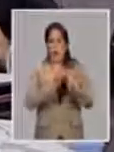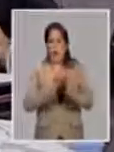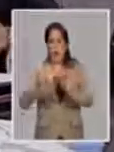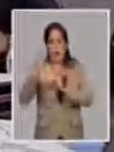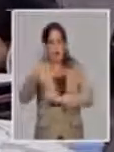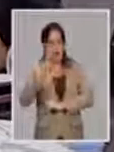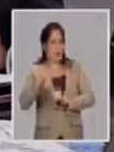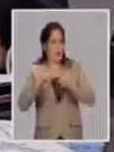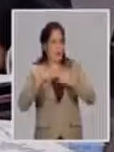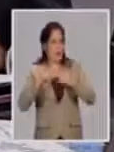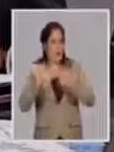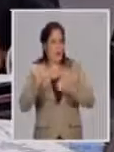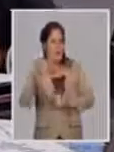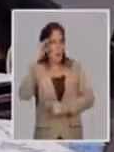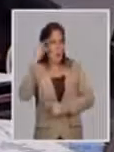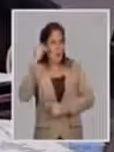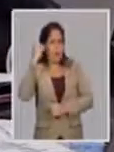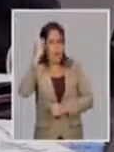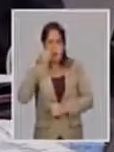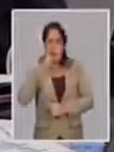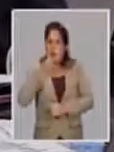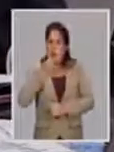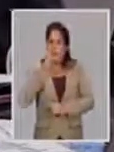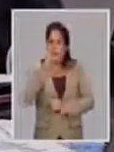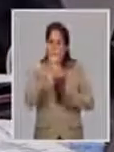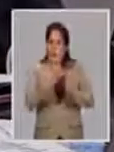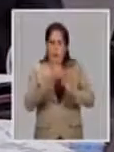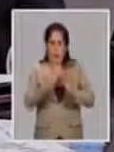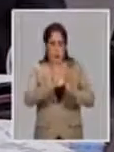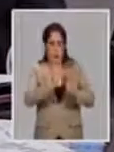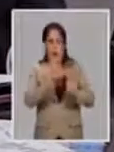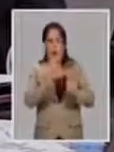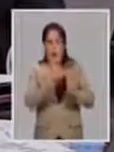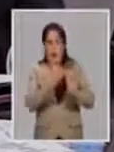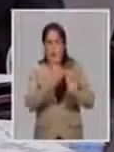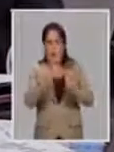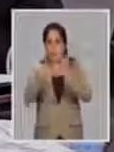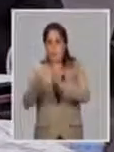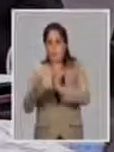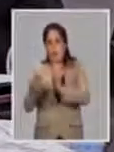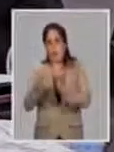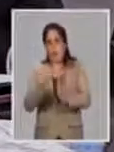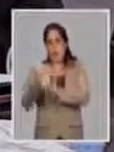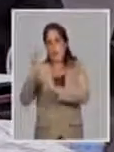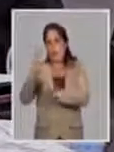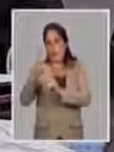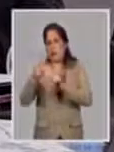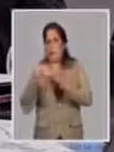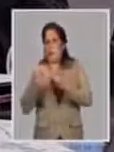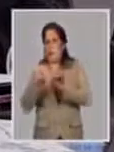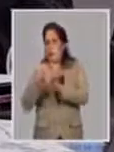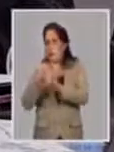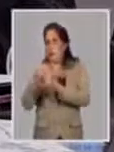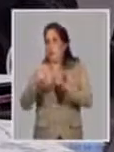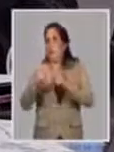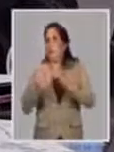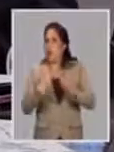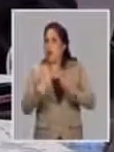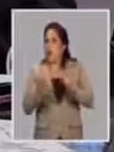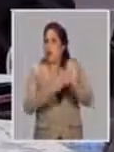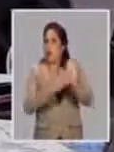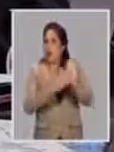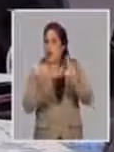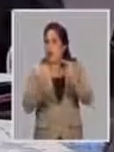en la fase 3? ¿Qué es lo que deja la fase 2 como resultado de estos ensayos clínicos y que avalan